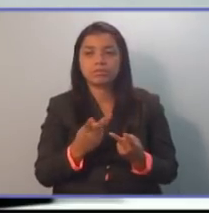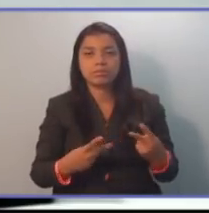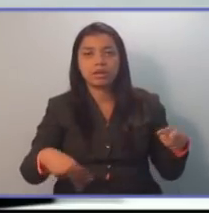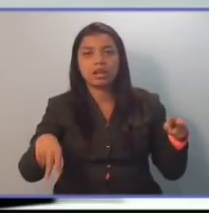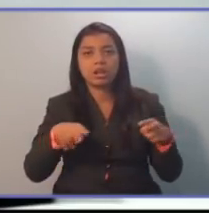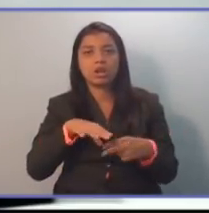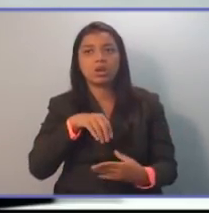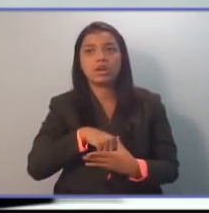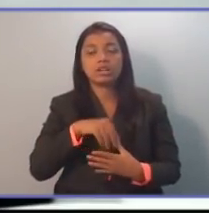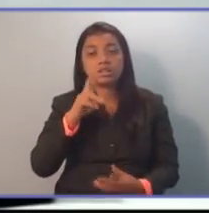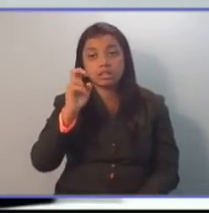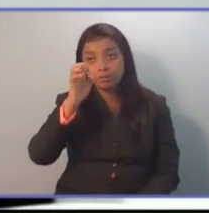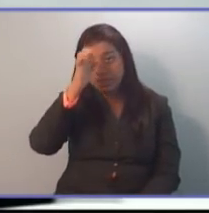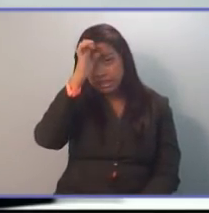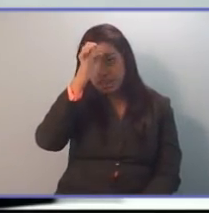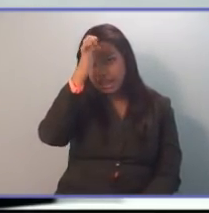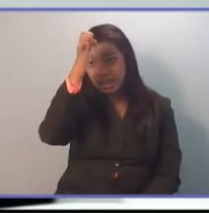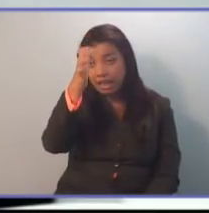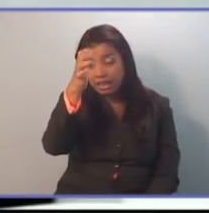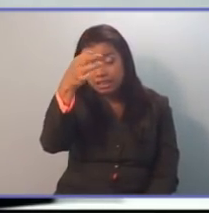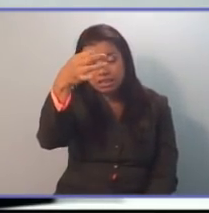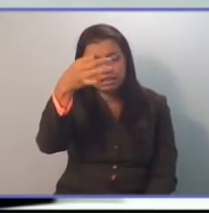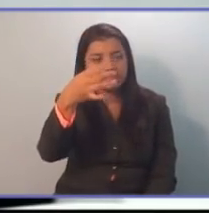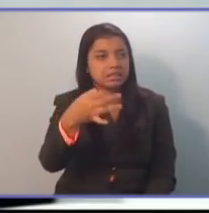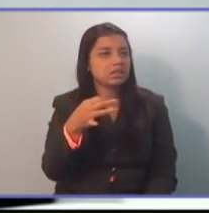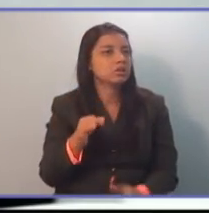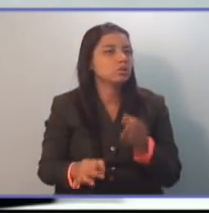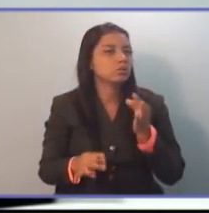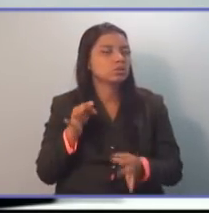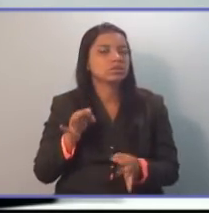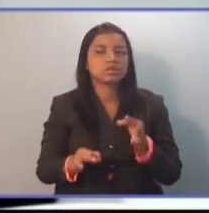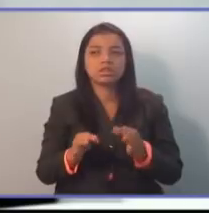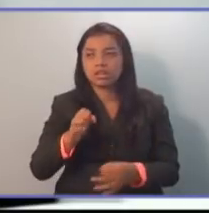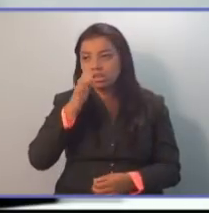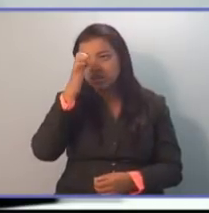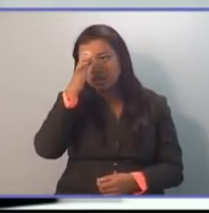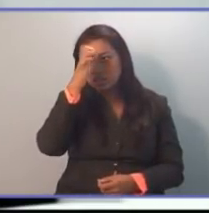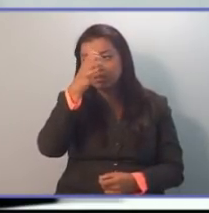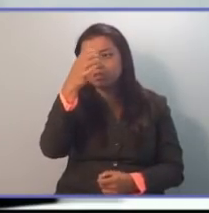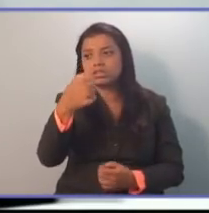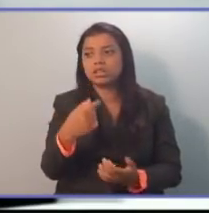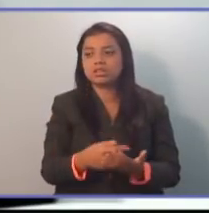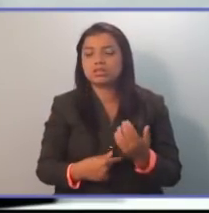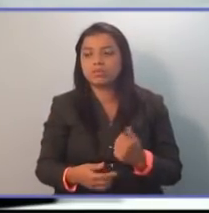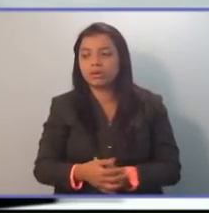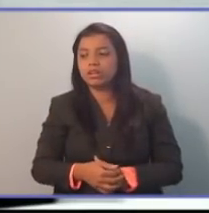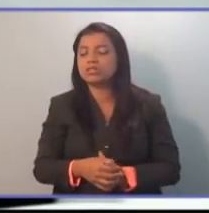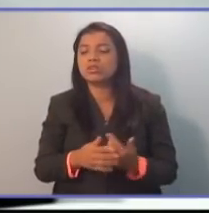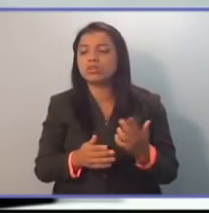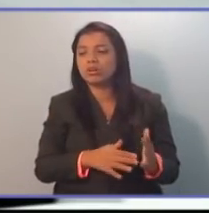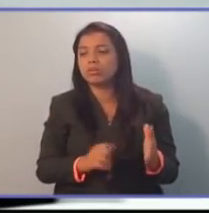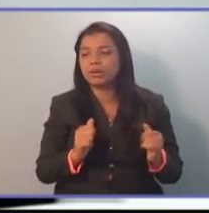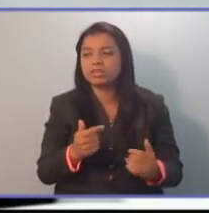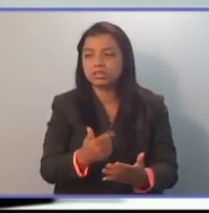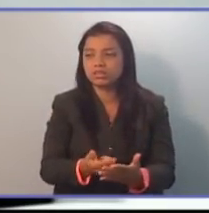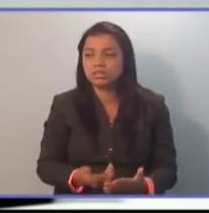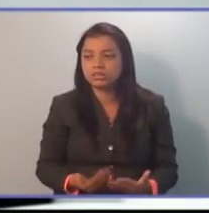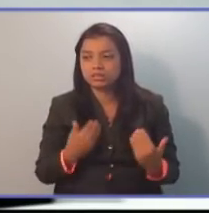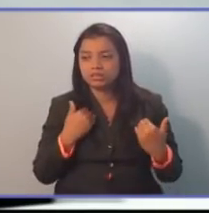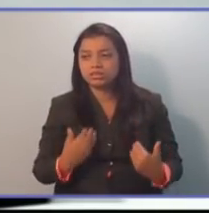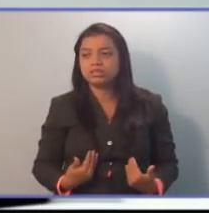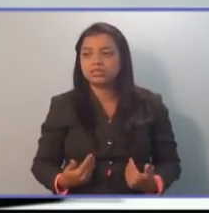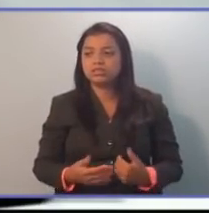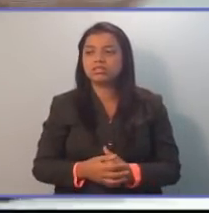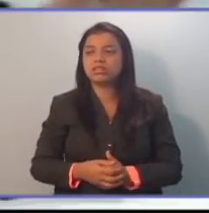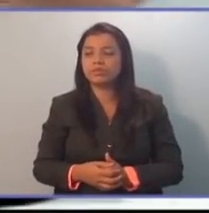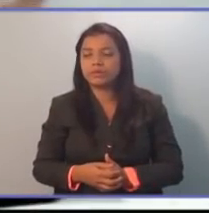la ética judicial. La ética que sobrepasa incluso el derecho, porque el